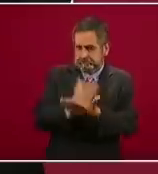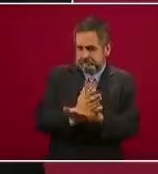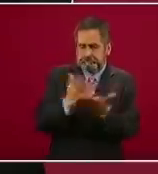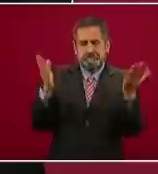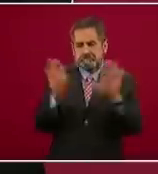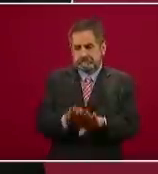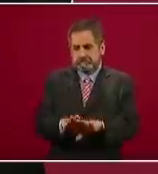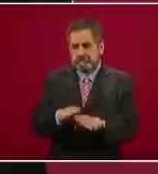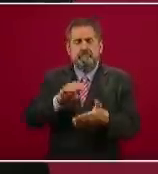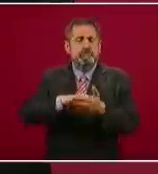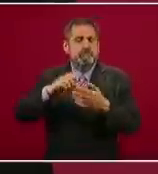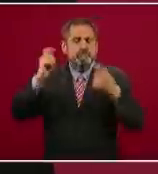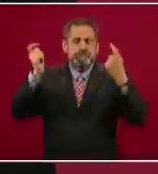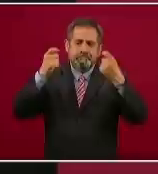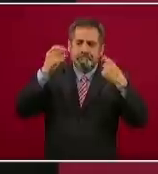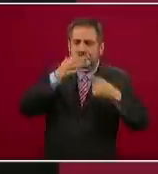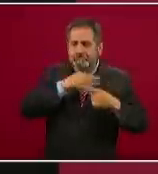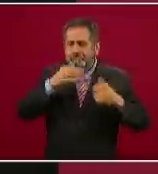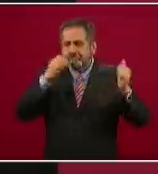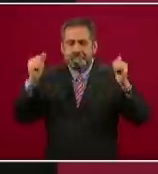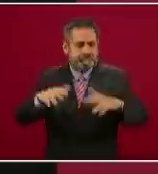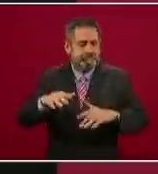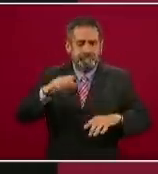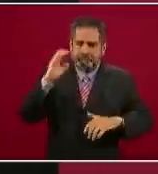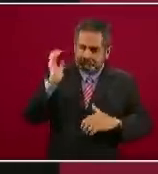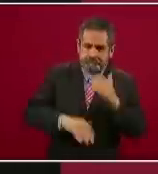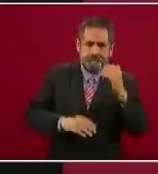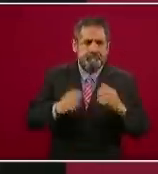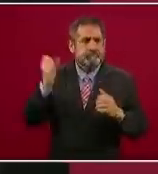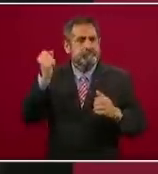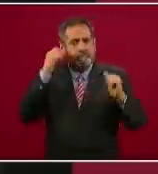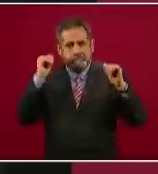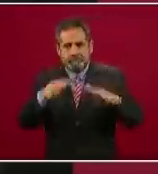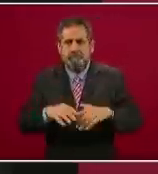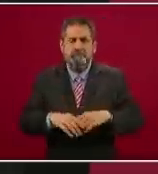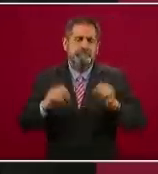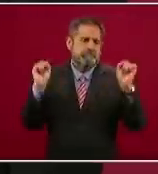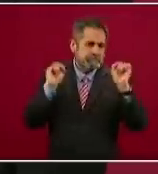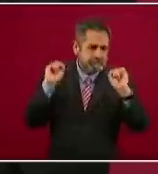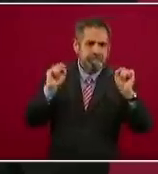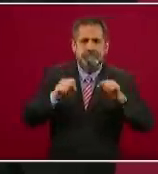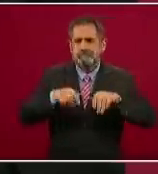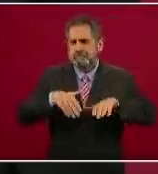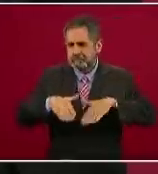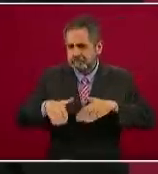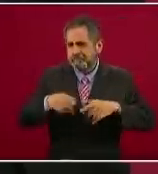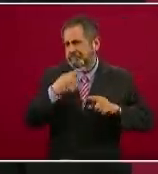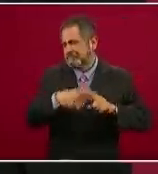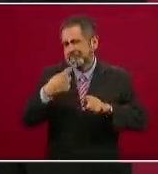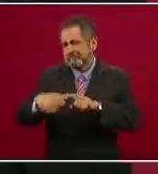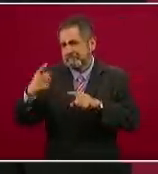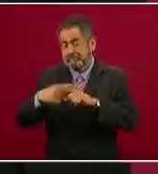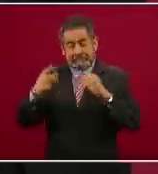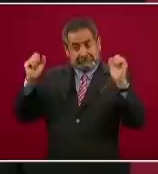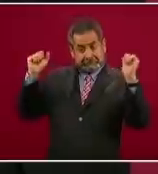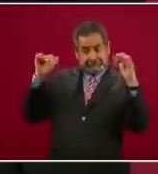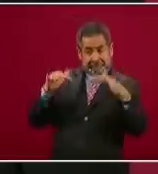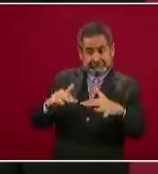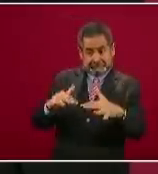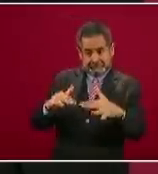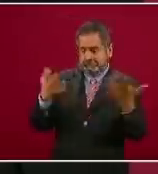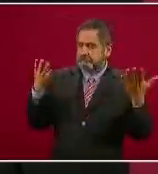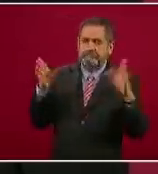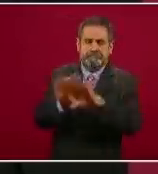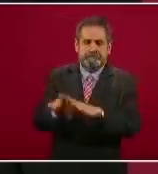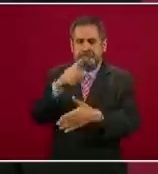decir cancelar festivales, cancelar ferias, cancelar maratones, cancelar carreras, etcétera. Importantísimo,